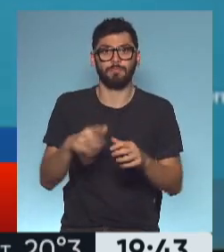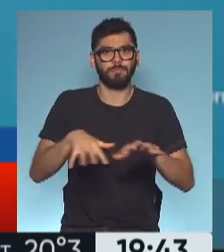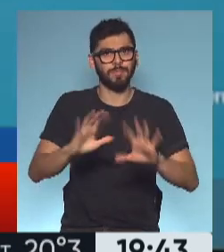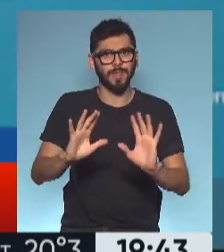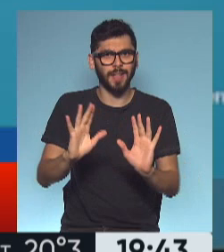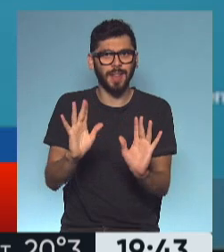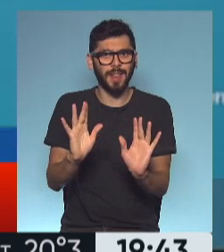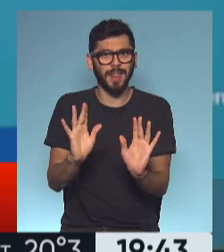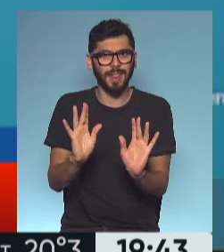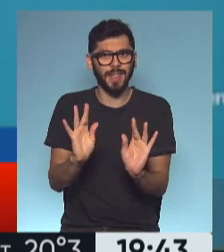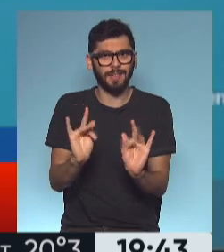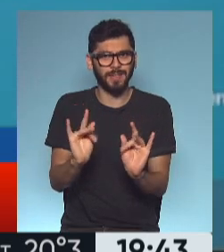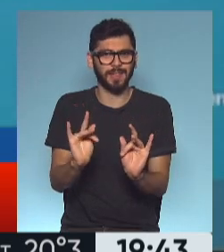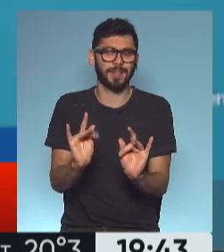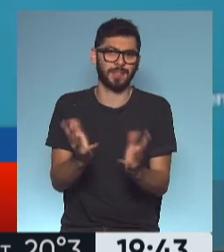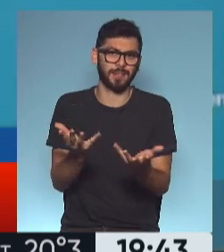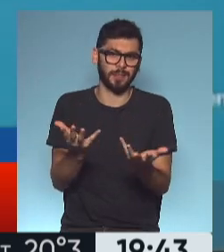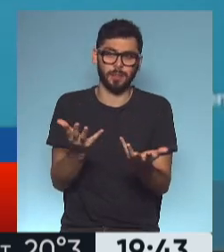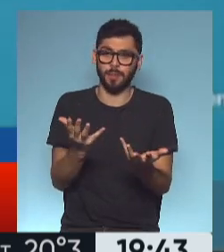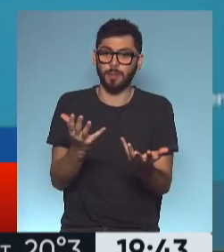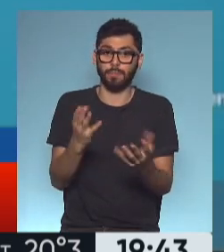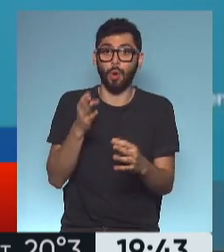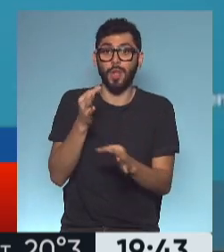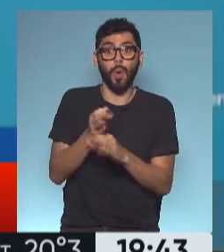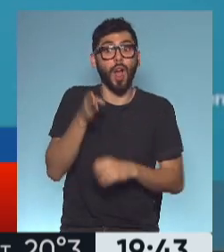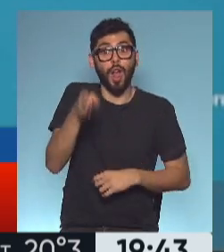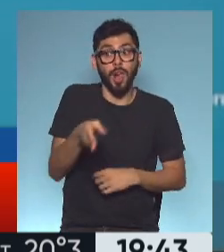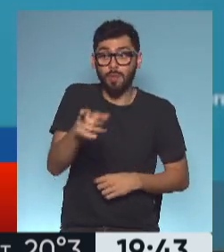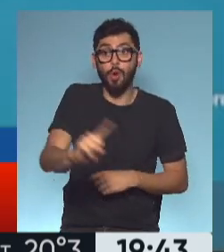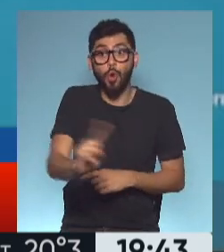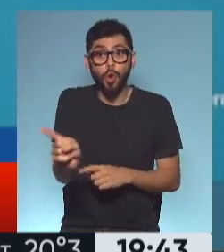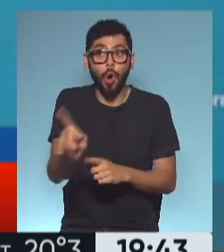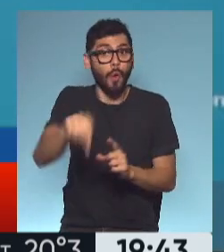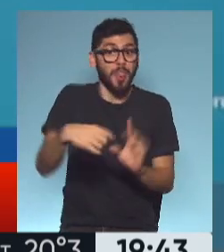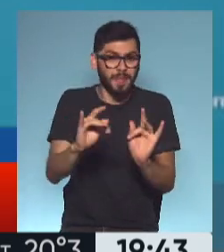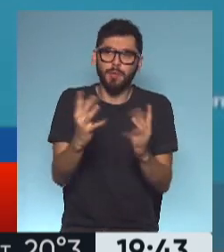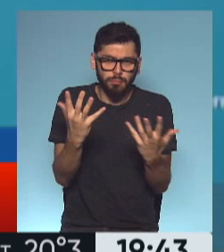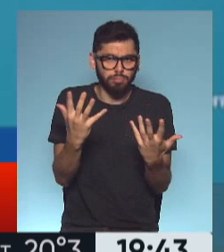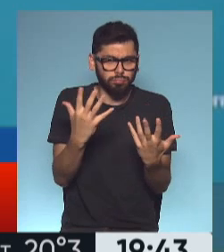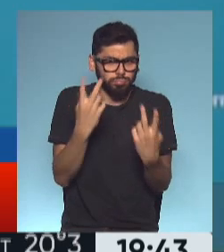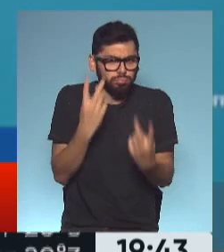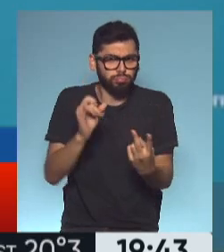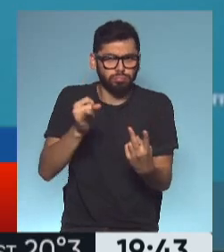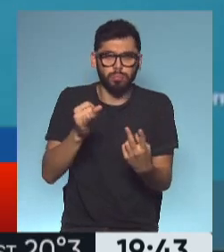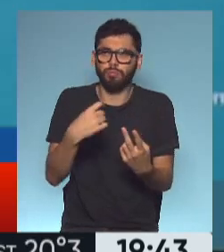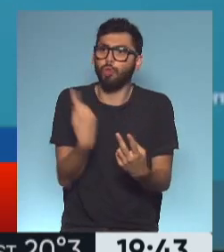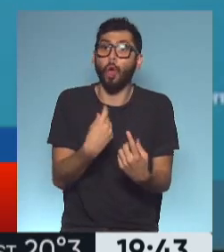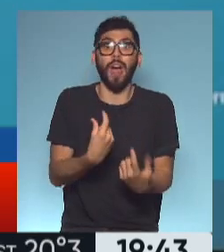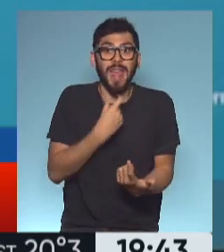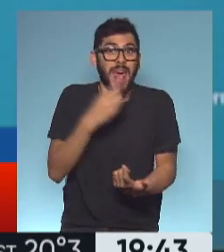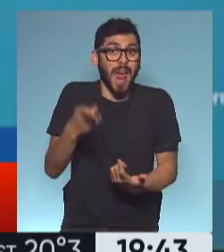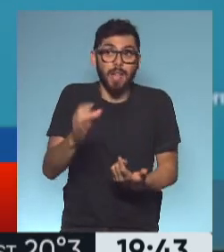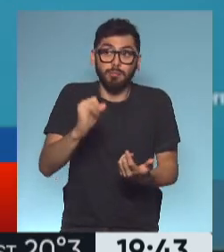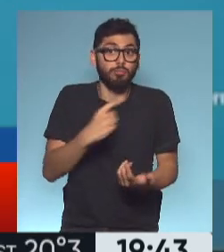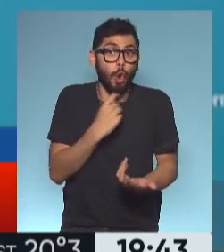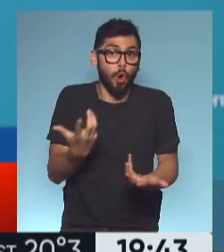dificultad que genera la falta de presencialidad, que todos queremos, la presencialidad que nos parece insustituible,